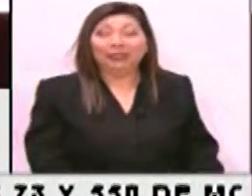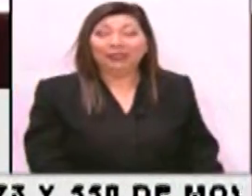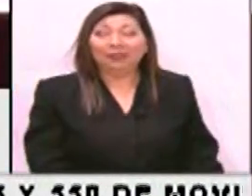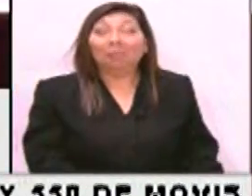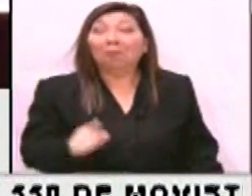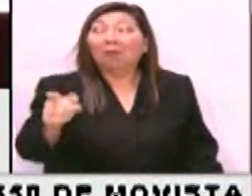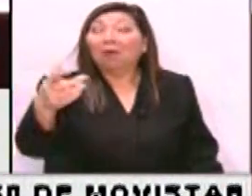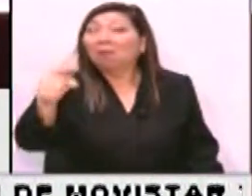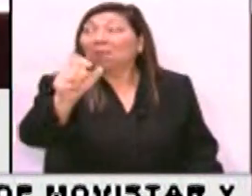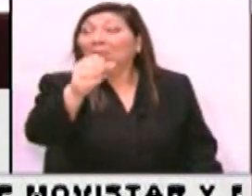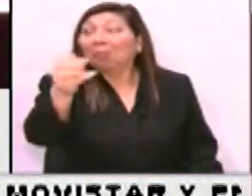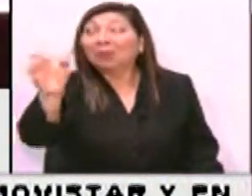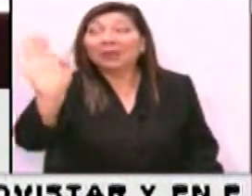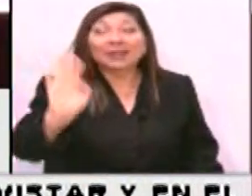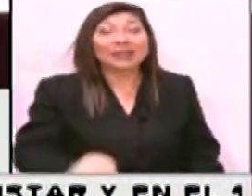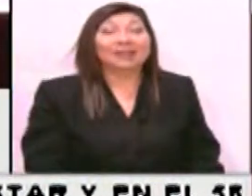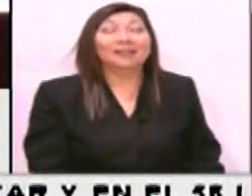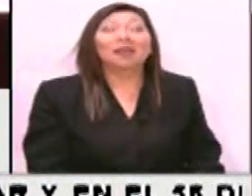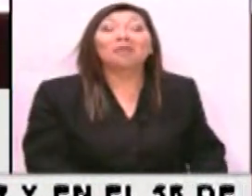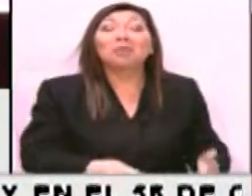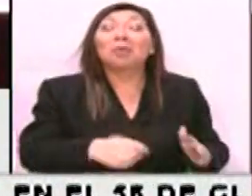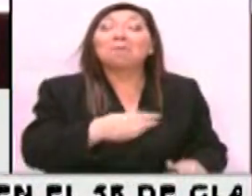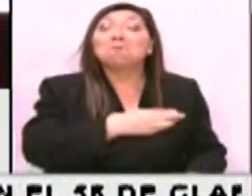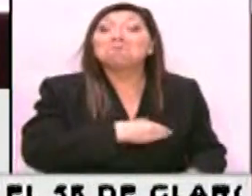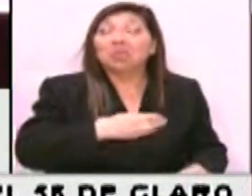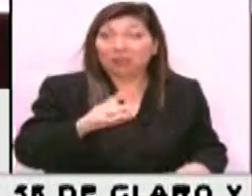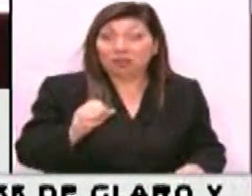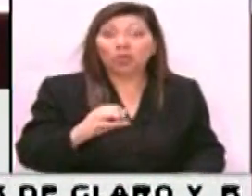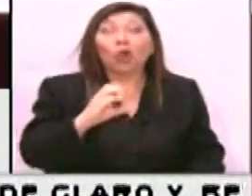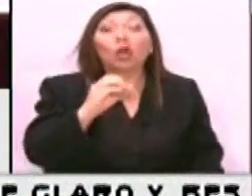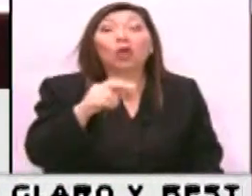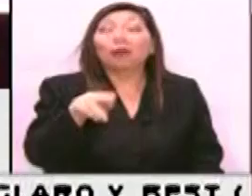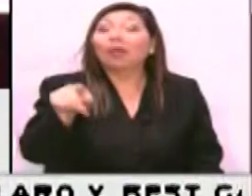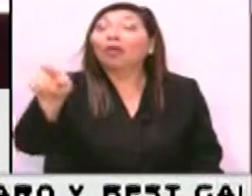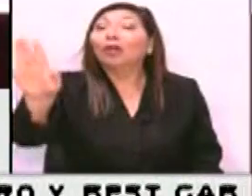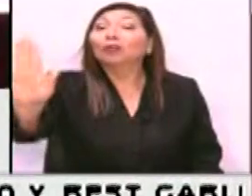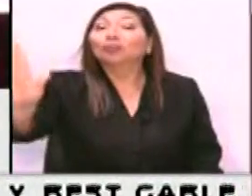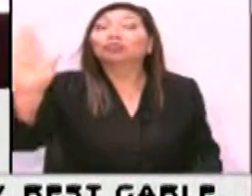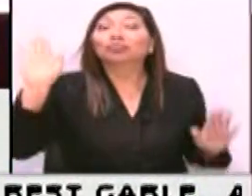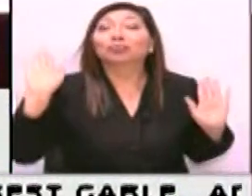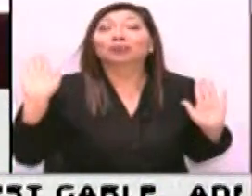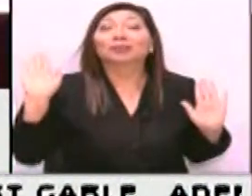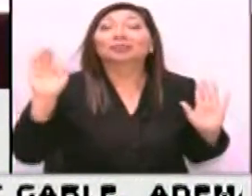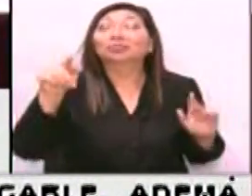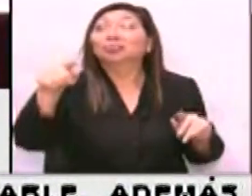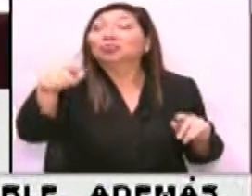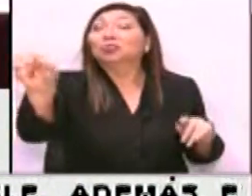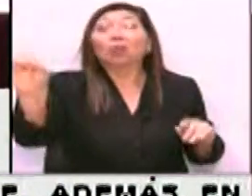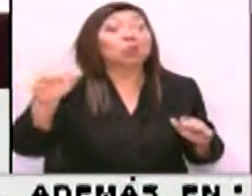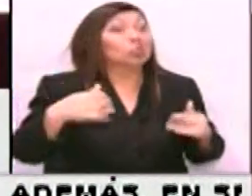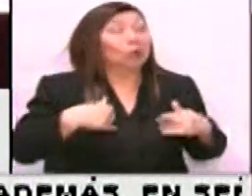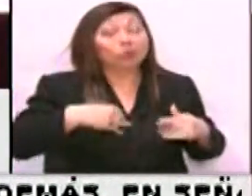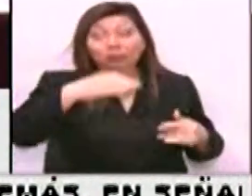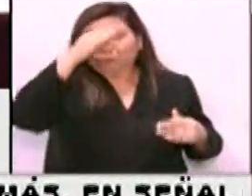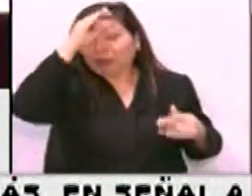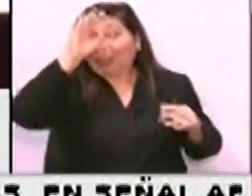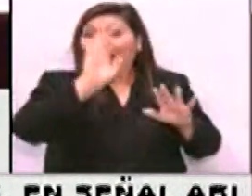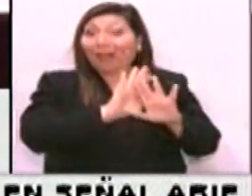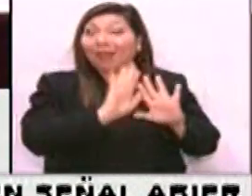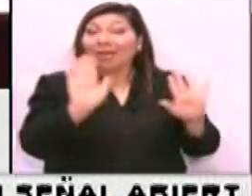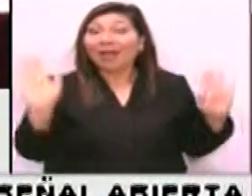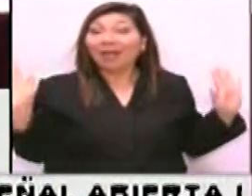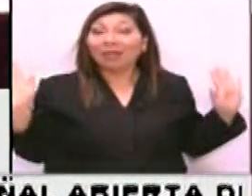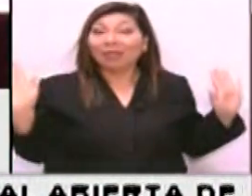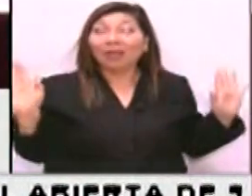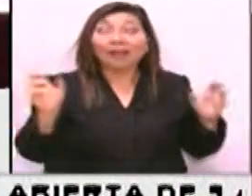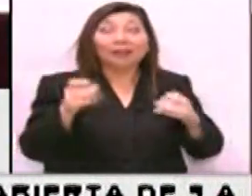los señores fulano y sutano. Lo firmó mi ministro Enrique Cornejo, pero eso lo hizo los señores fulano y sutano. Yo no sabía nada. Ellos